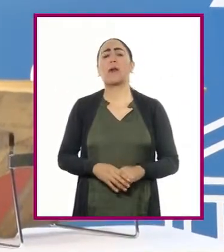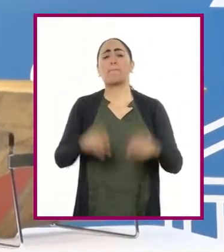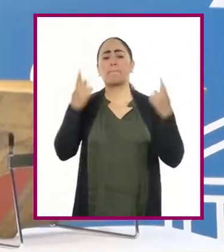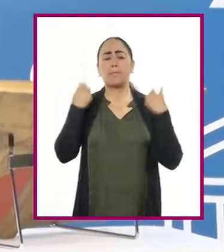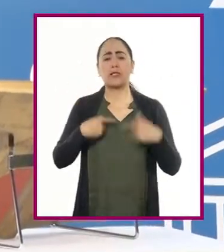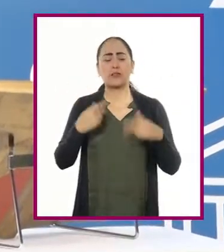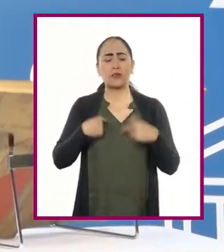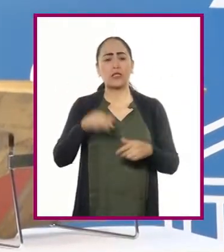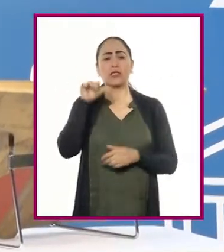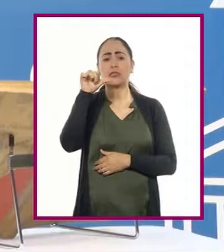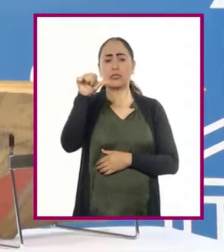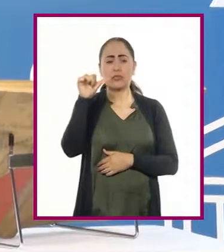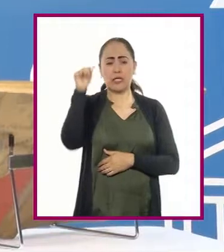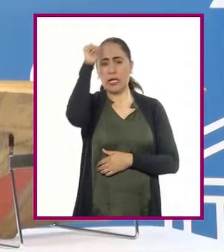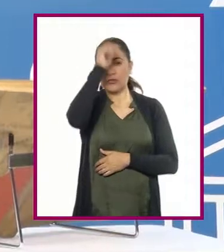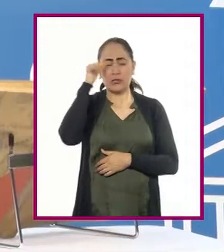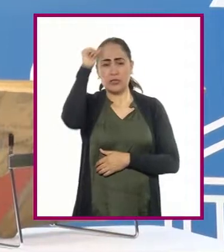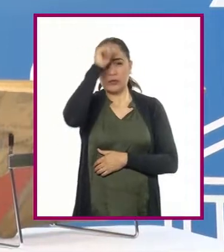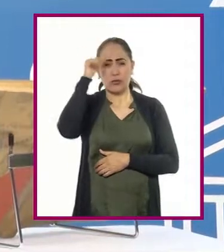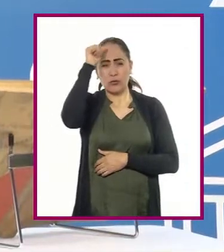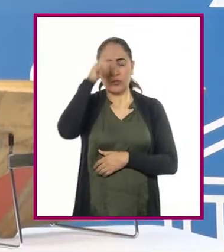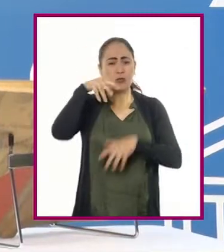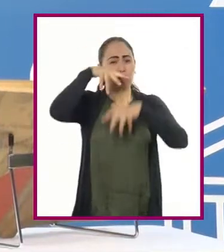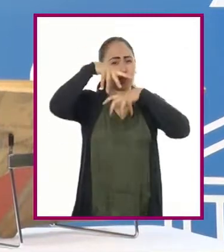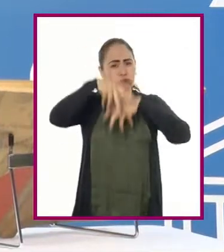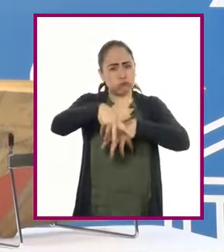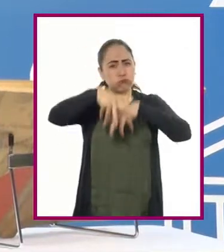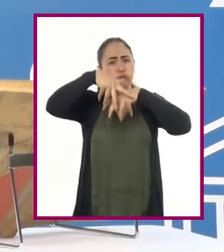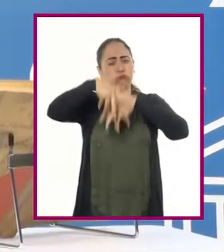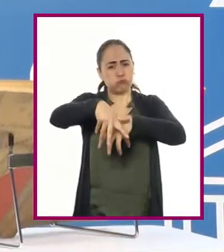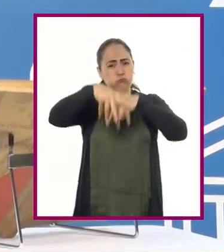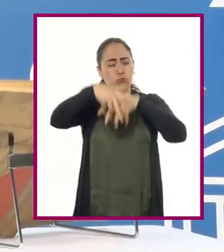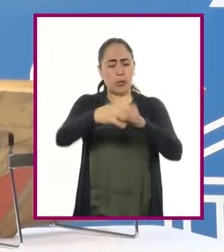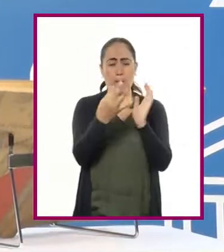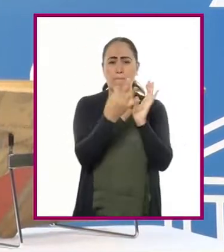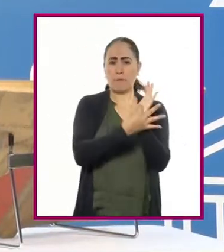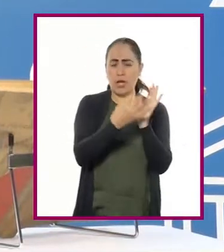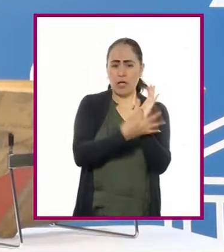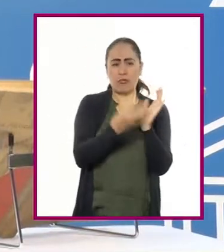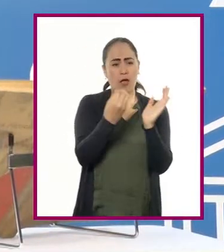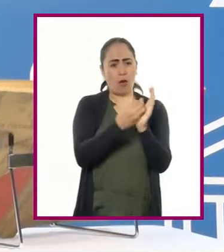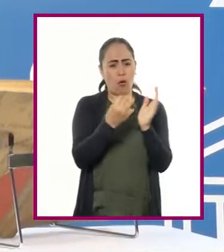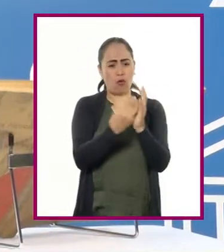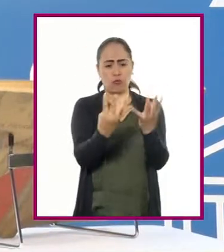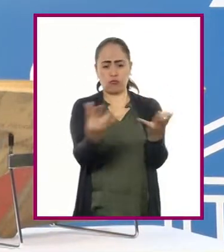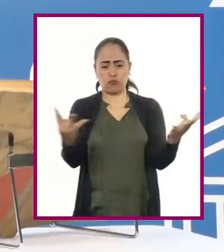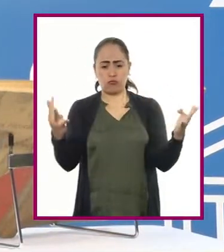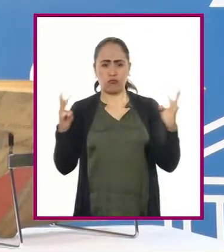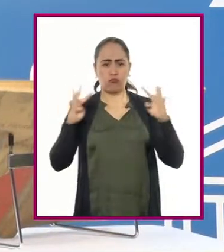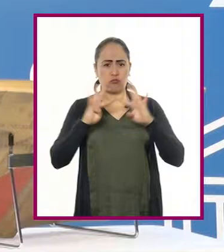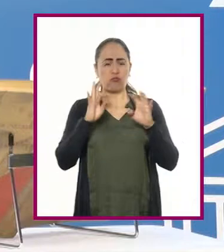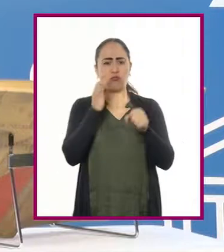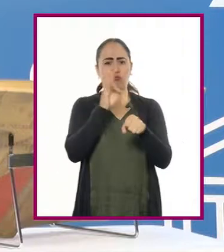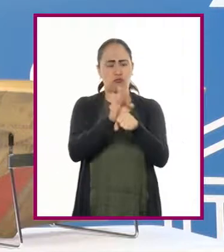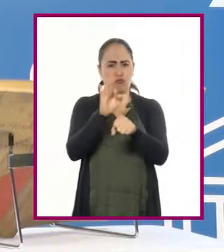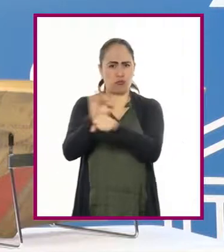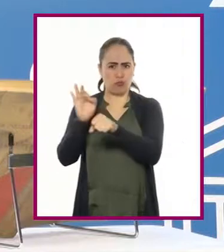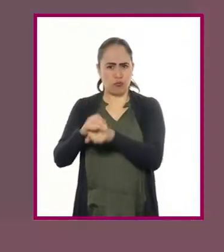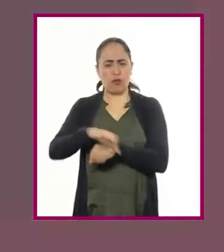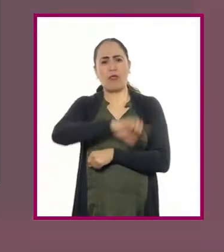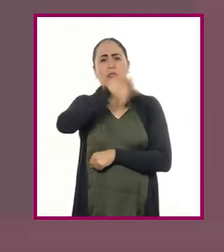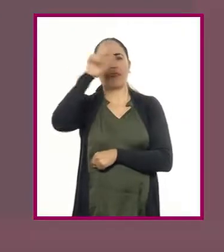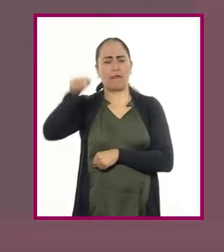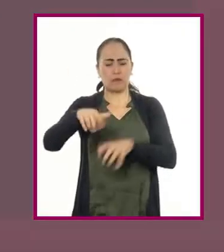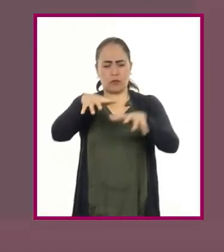16 sacerdotes, avanzaba la enorme custodia de plata y oro. Luego venían los miembros del cabildo de